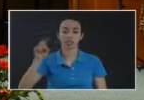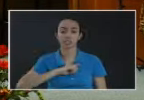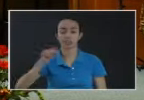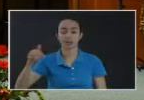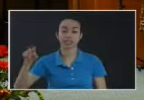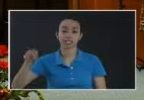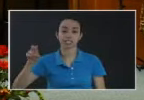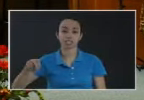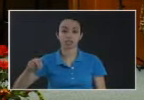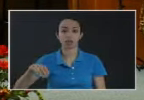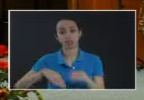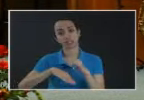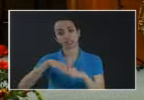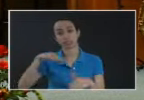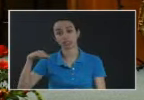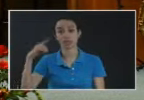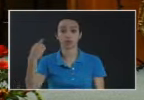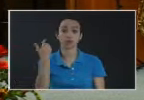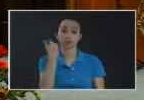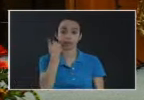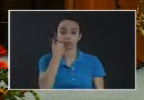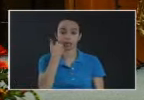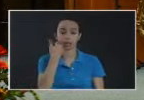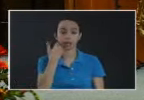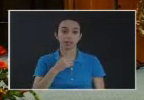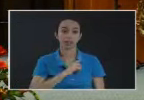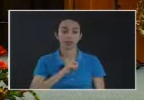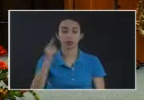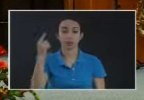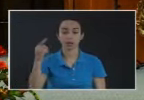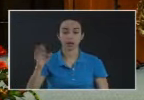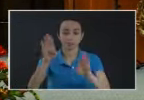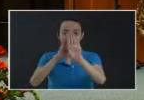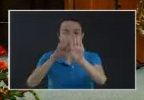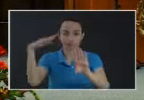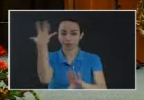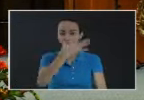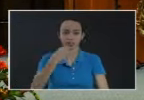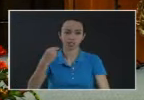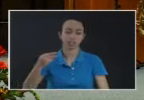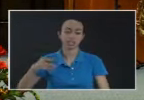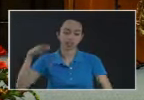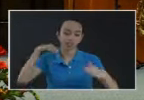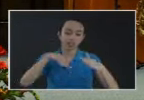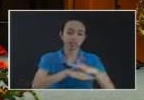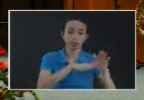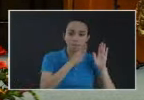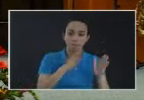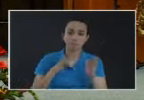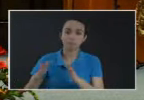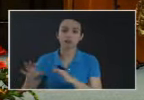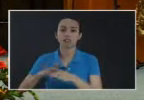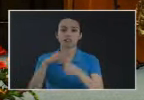enfermedad. Y fue una puerta preciosa donde yo entré y le presenté el plan de salvación.